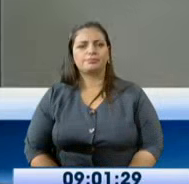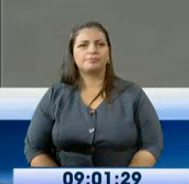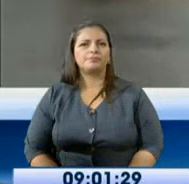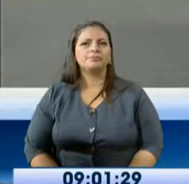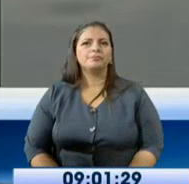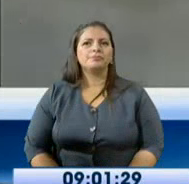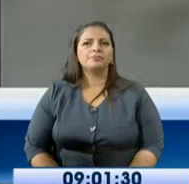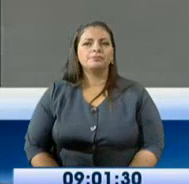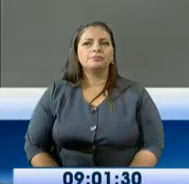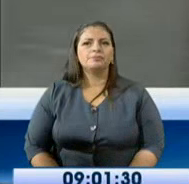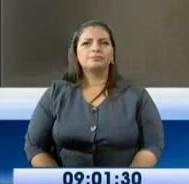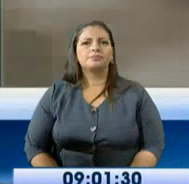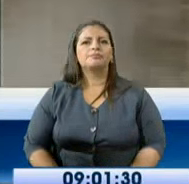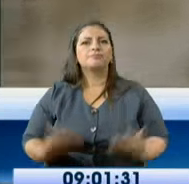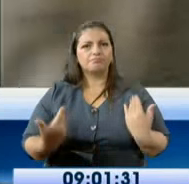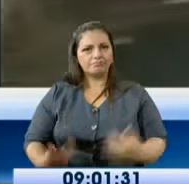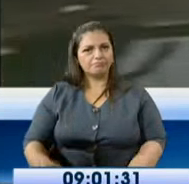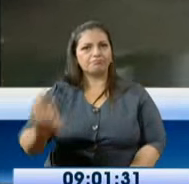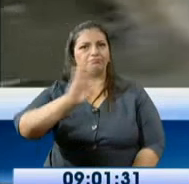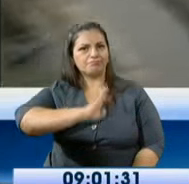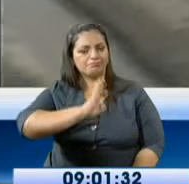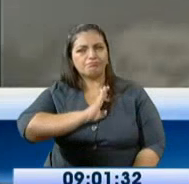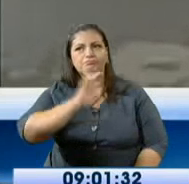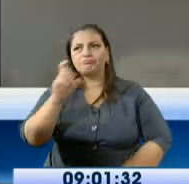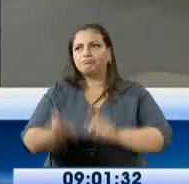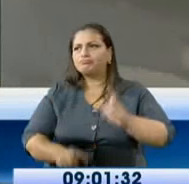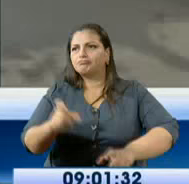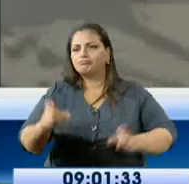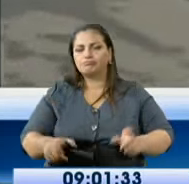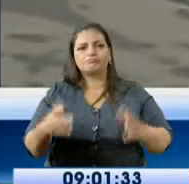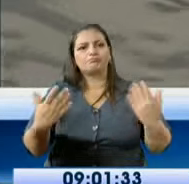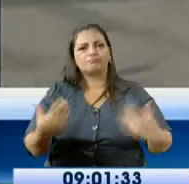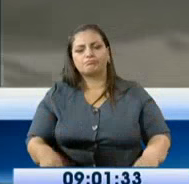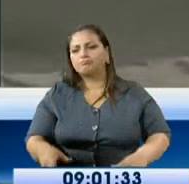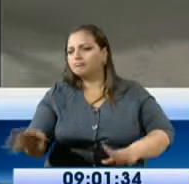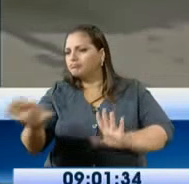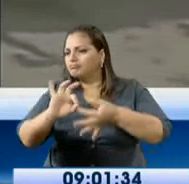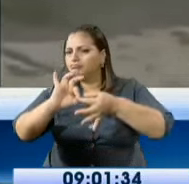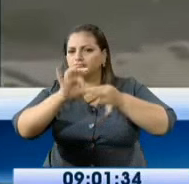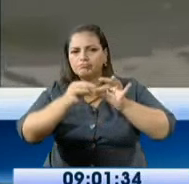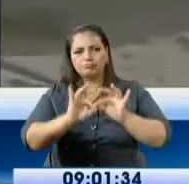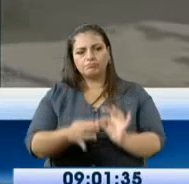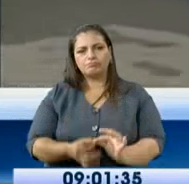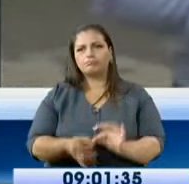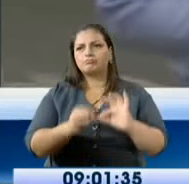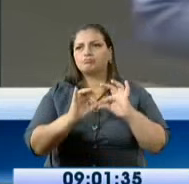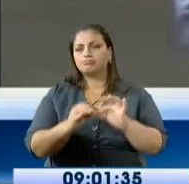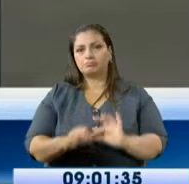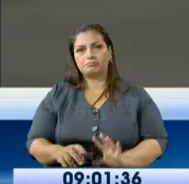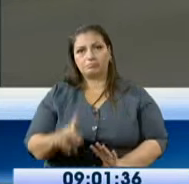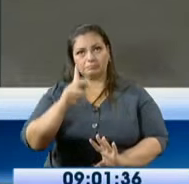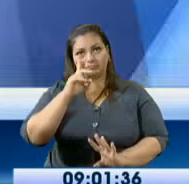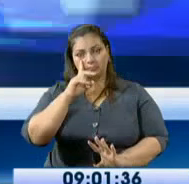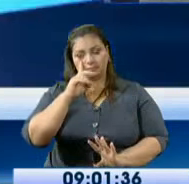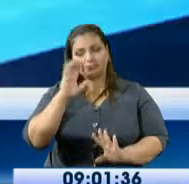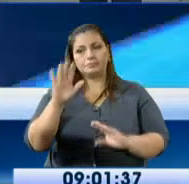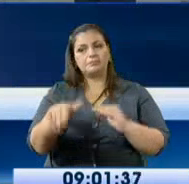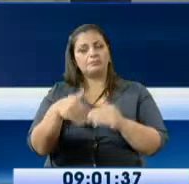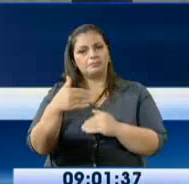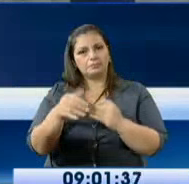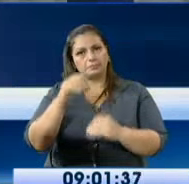los señores técnicos. Esperemos que, como decía la señora, y nosotros confiamos en que no es así, que porque